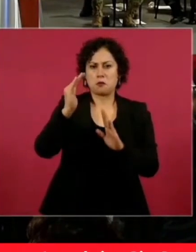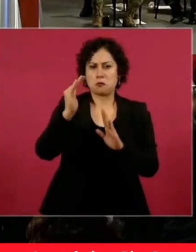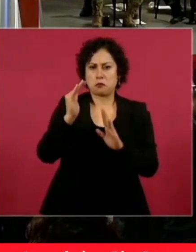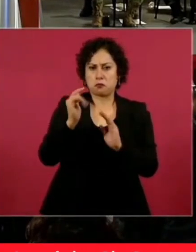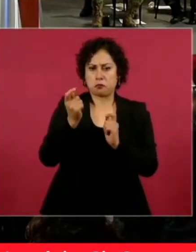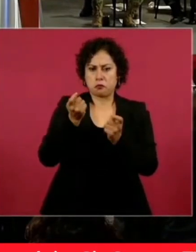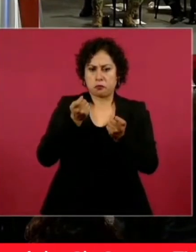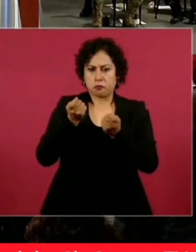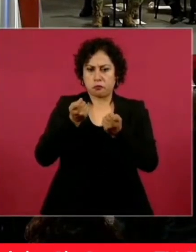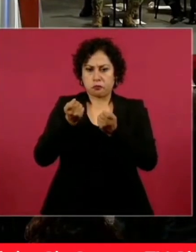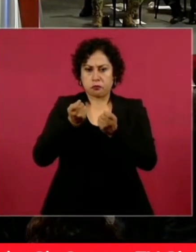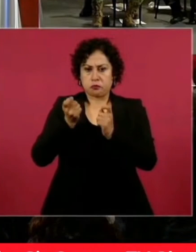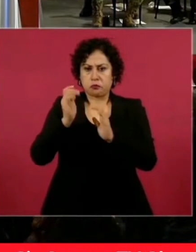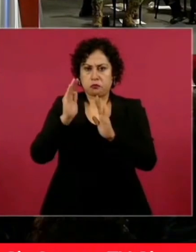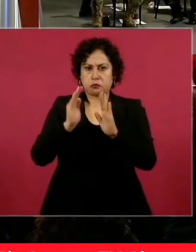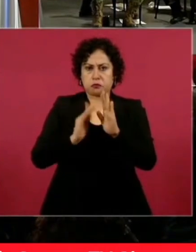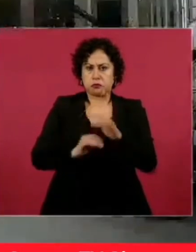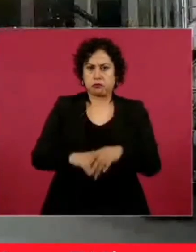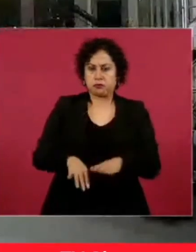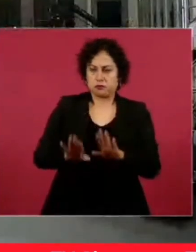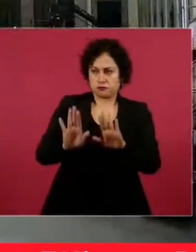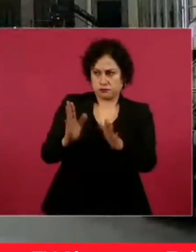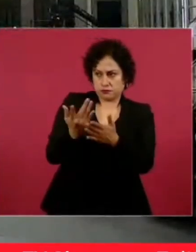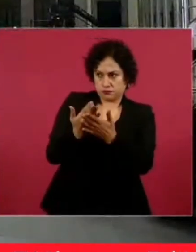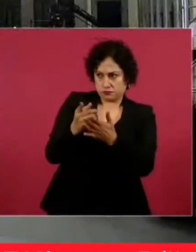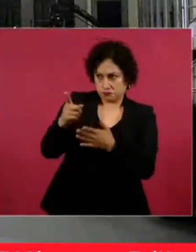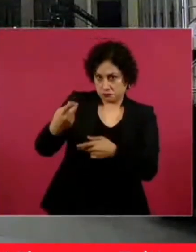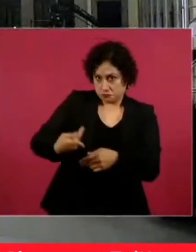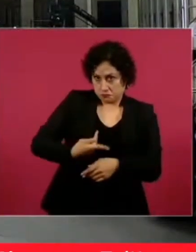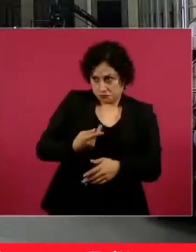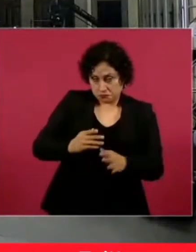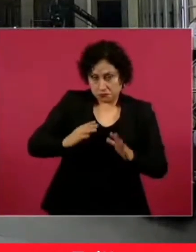Espérate, sí. ¿Para qué te metiste? Perdón.